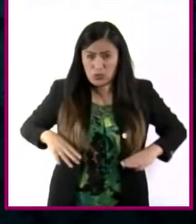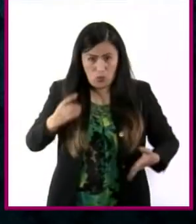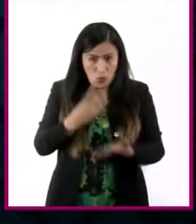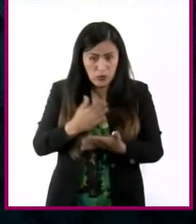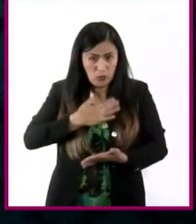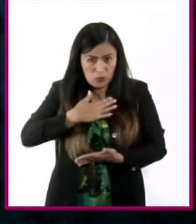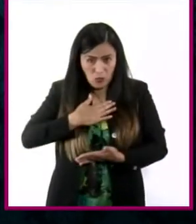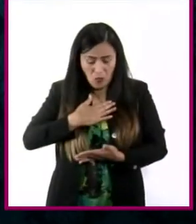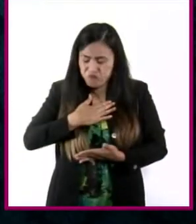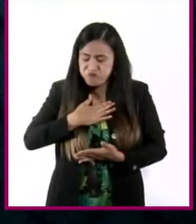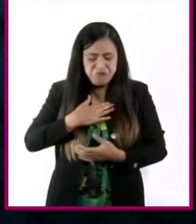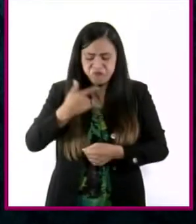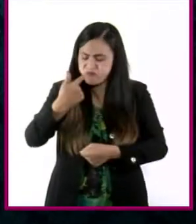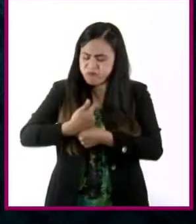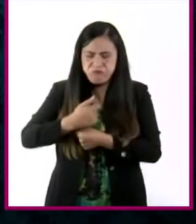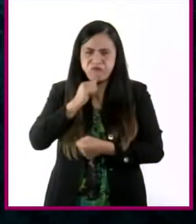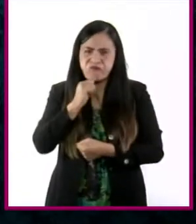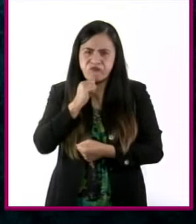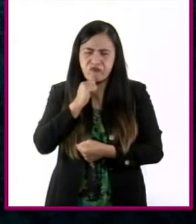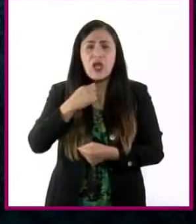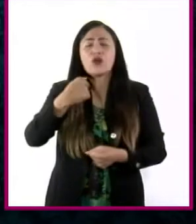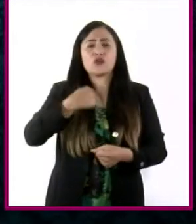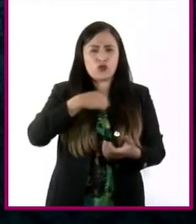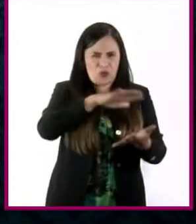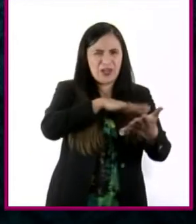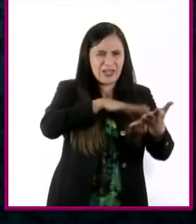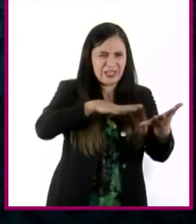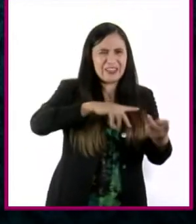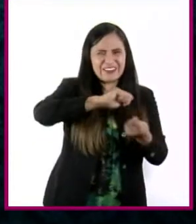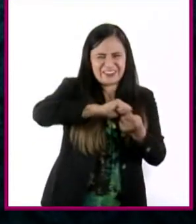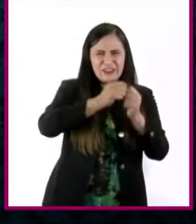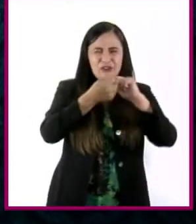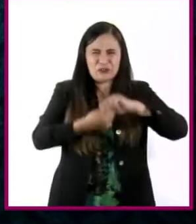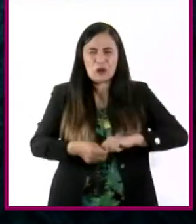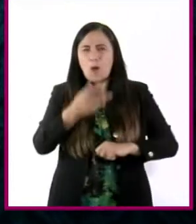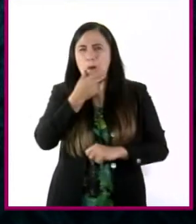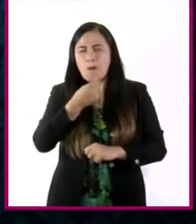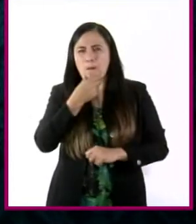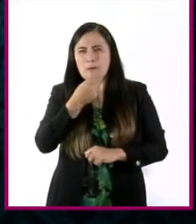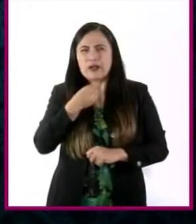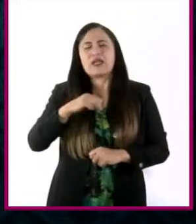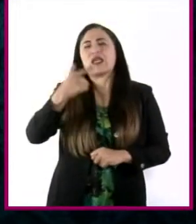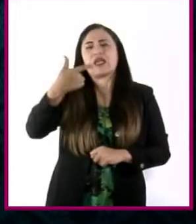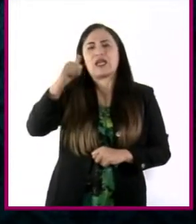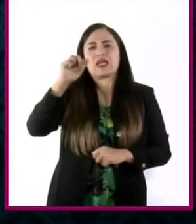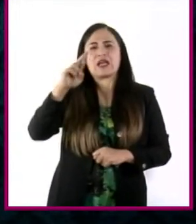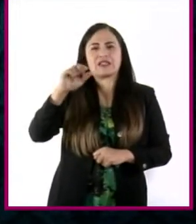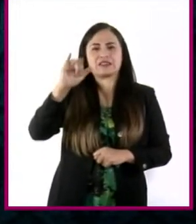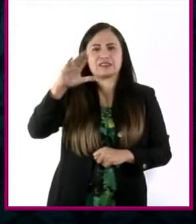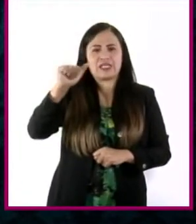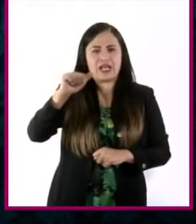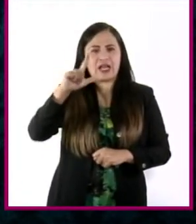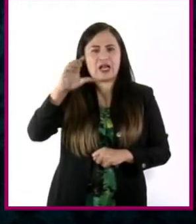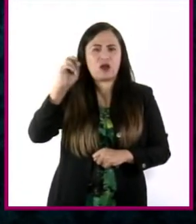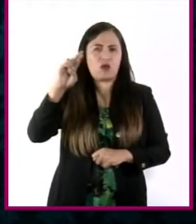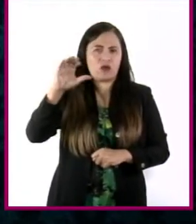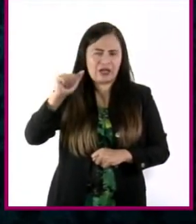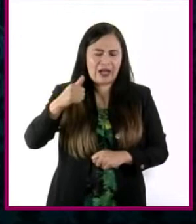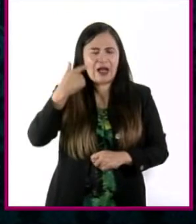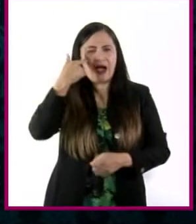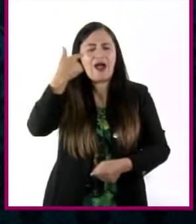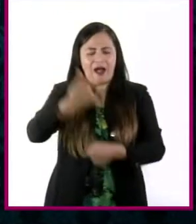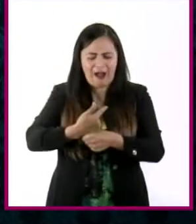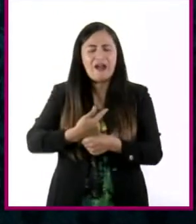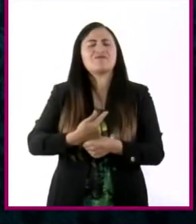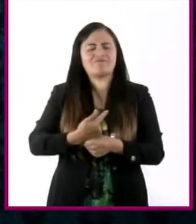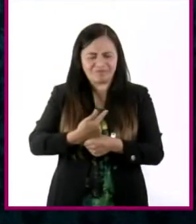cuando leí, aunque traducidas, las obras de Federico García Lorca, comprendí que tenía una voz. No